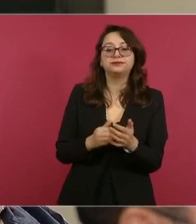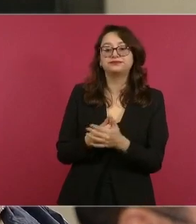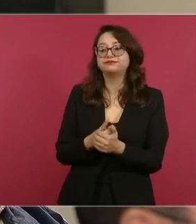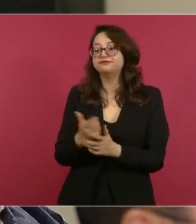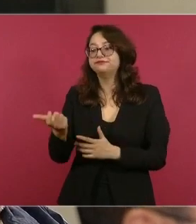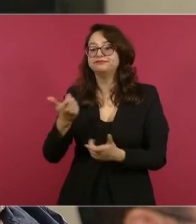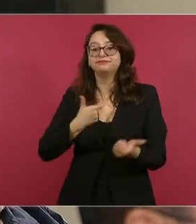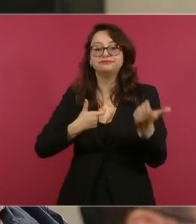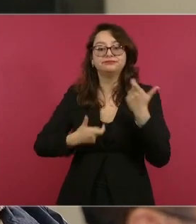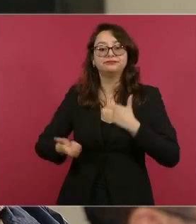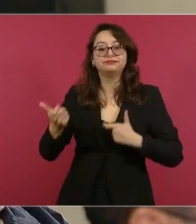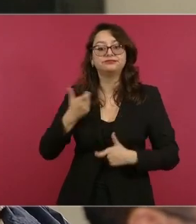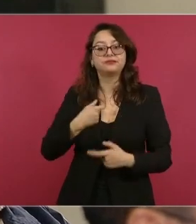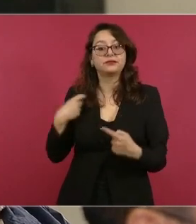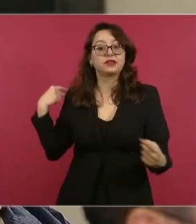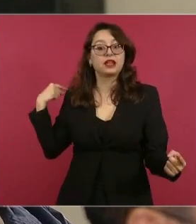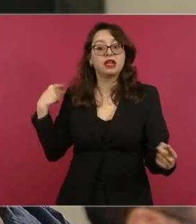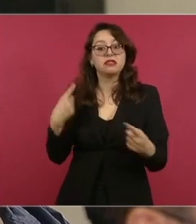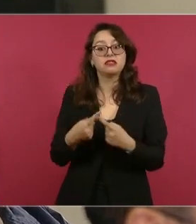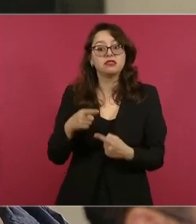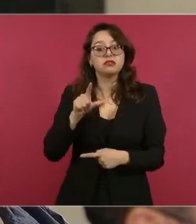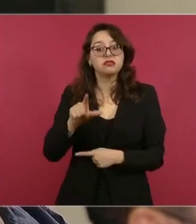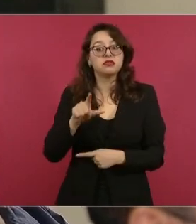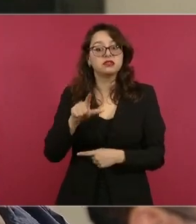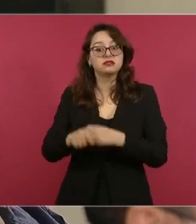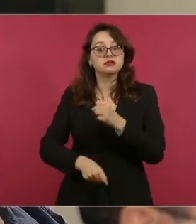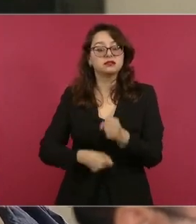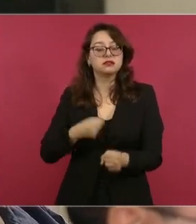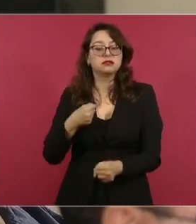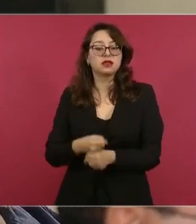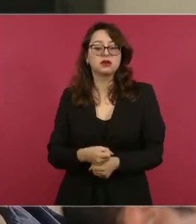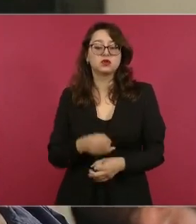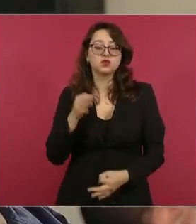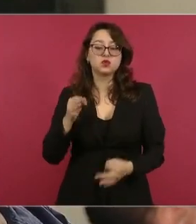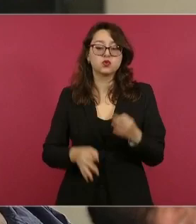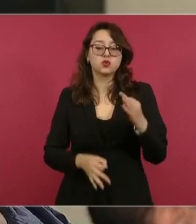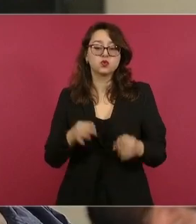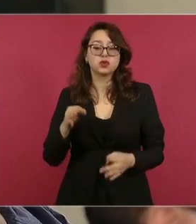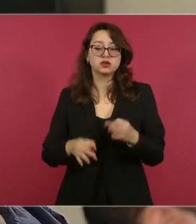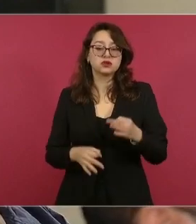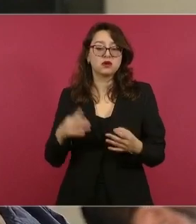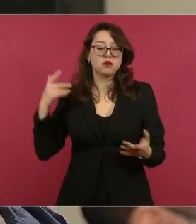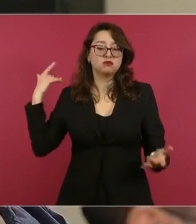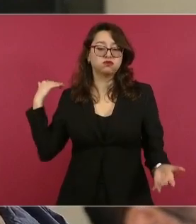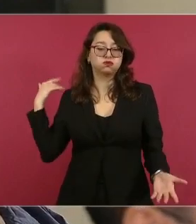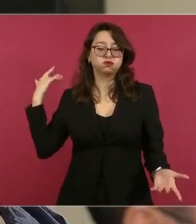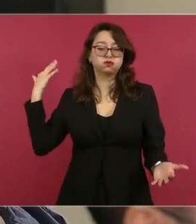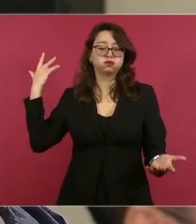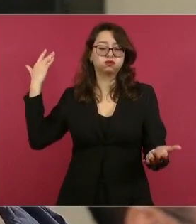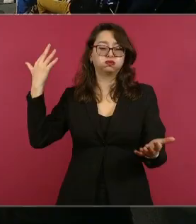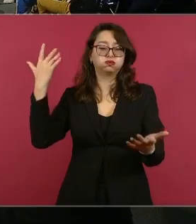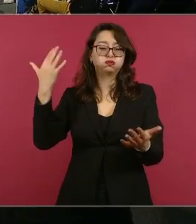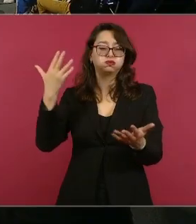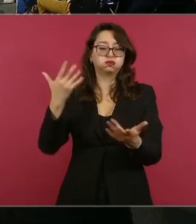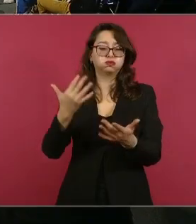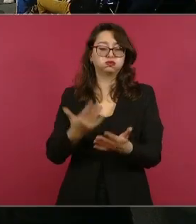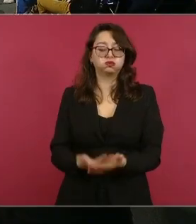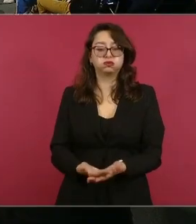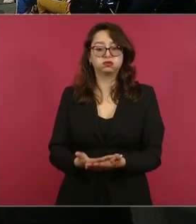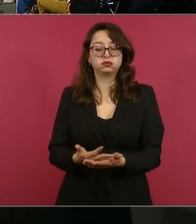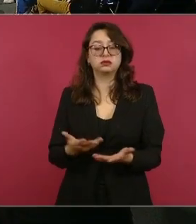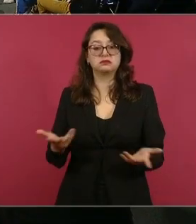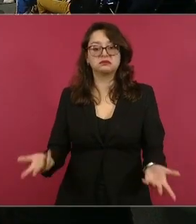aproximadamente 17 años, un litigio que viene, ya tiene 80 años, desde 1934, y se les ha